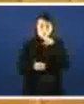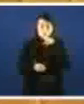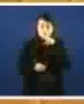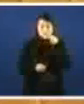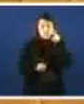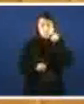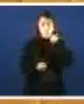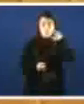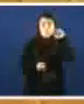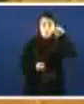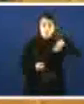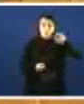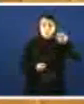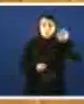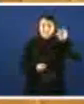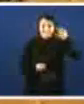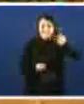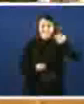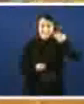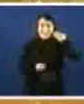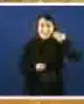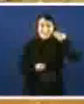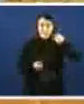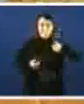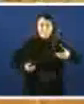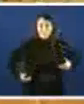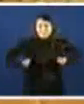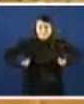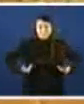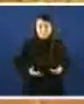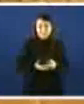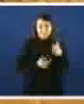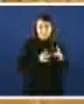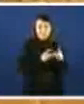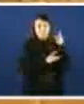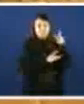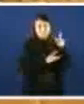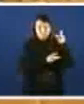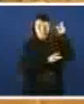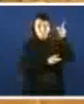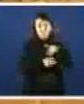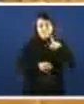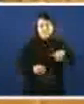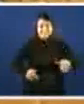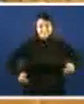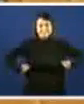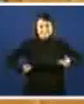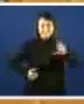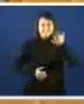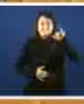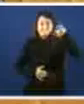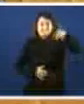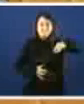Nares Dentalensis, ni menos ainda de Peter Camptropus Erectus, e menos ainda de Antropomorphos co simio, pois